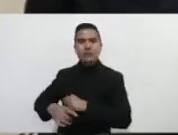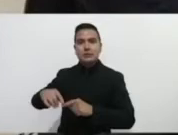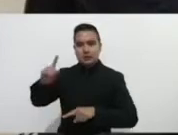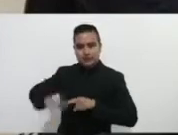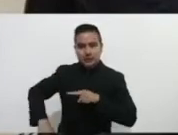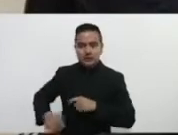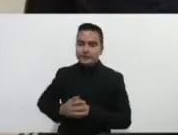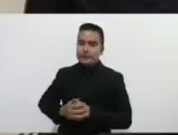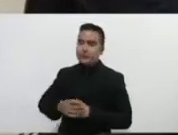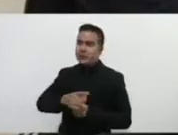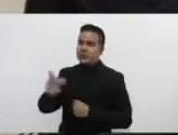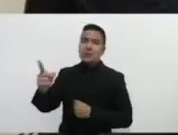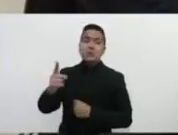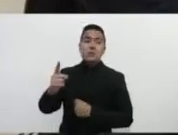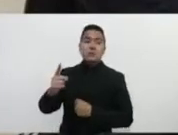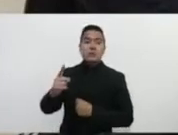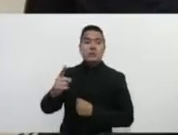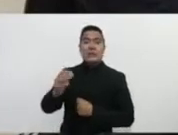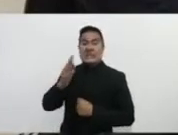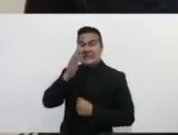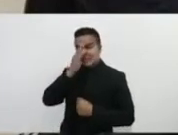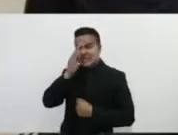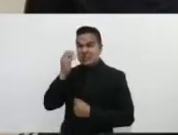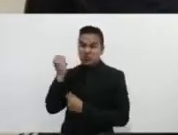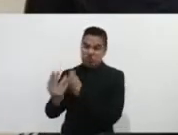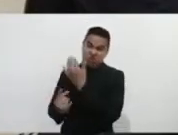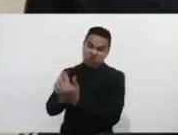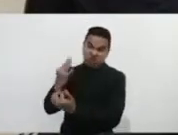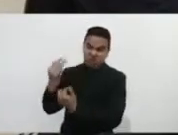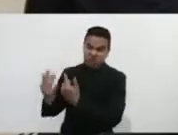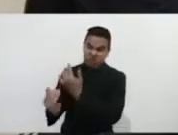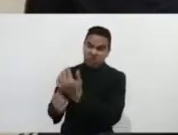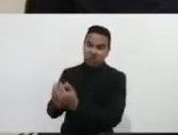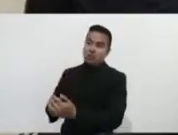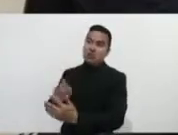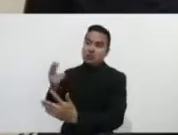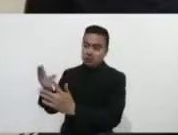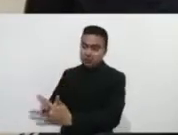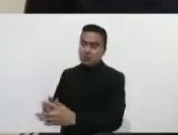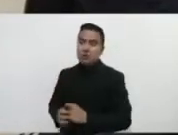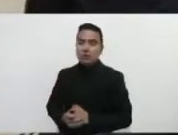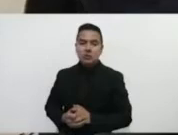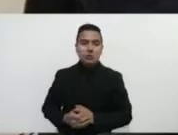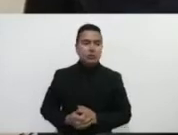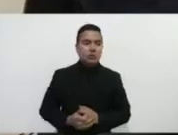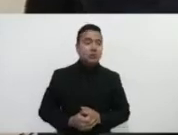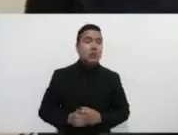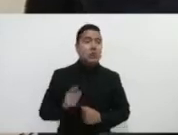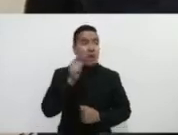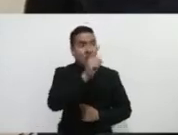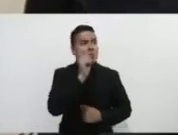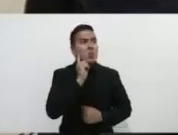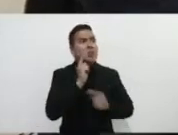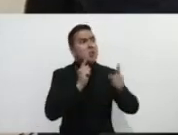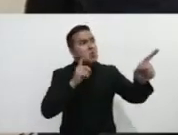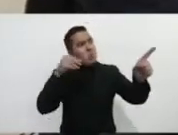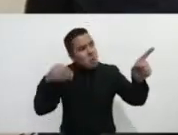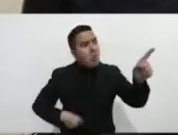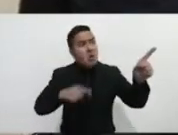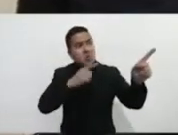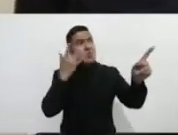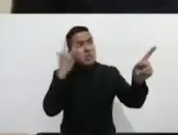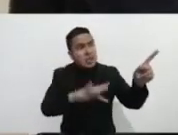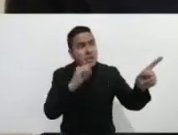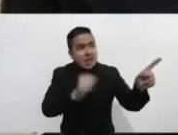quemar. Entonces, y le decían, los vamos a quemar por tu culpa, porque tú no quieres renunciar. Entonces, ante